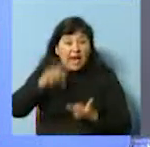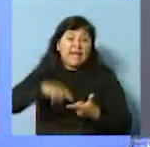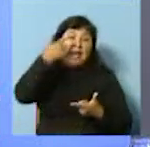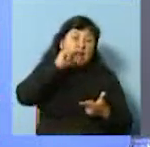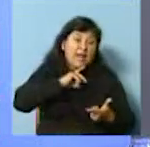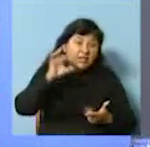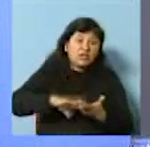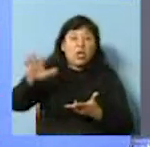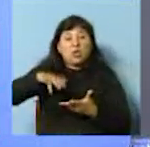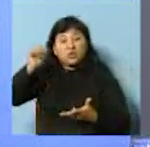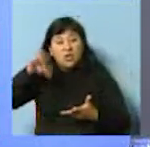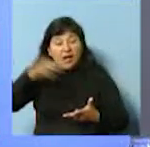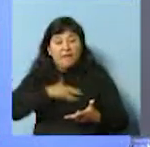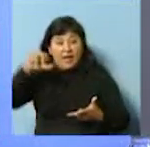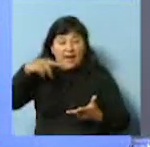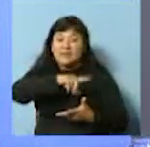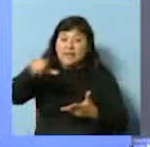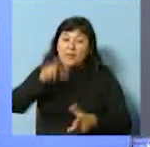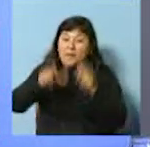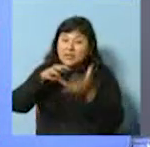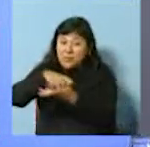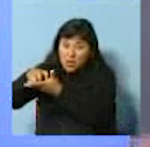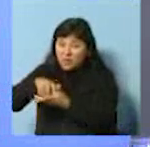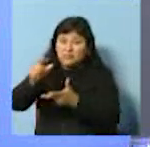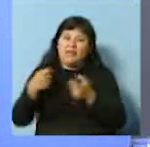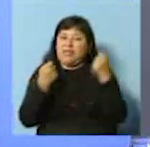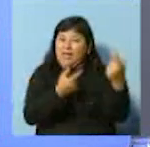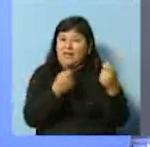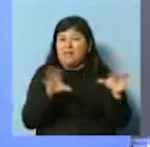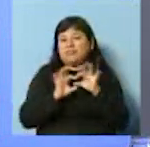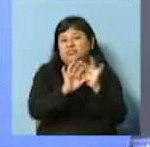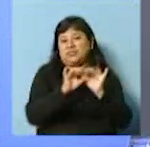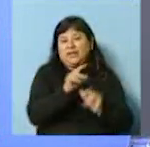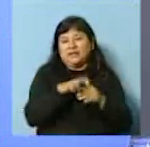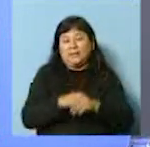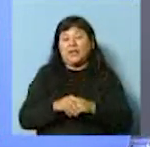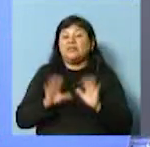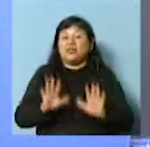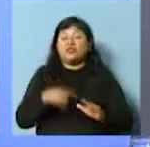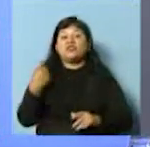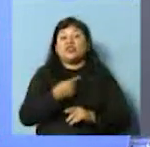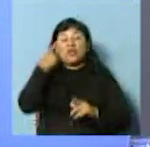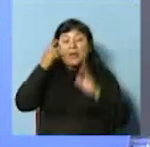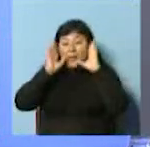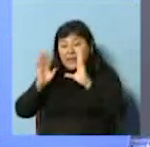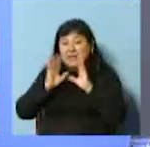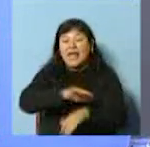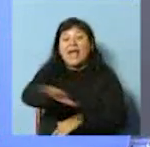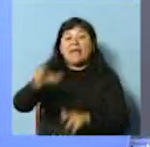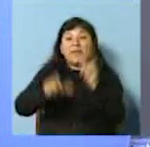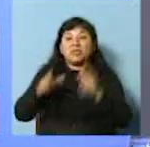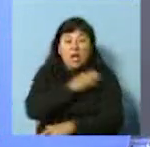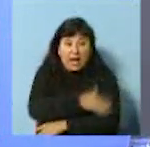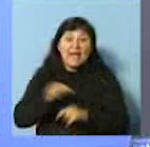siempre se favorecen los empresarios nosotros que vemos que la provincia y el país tiene que estar planificado en un sentido social poner por delante de las necesidades sociales